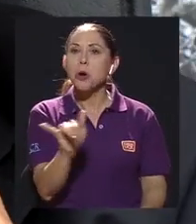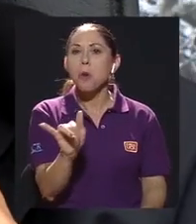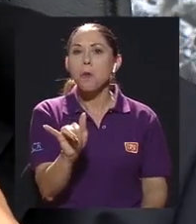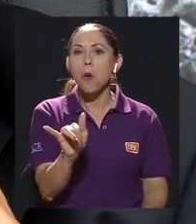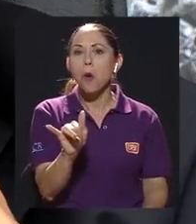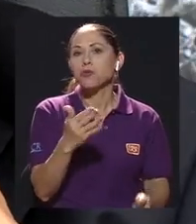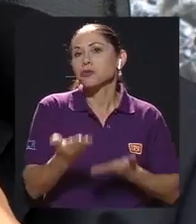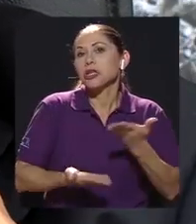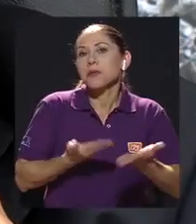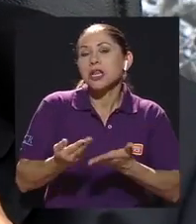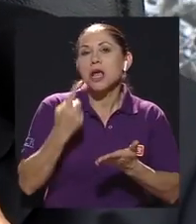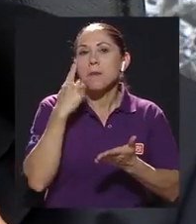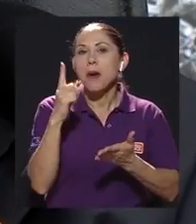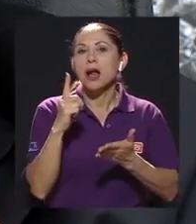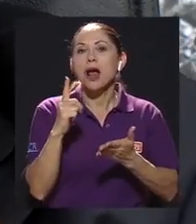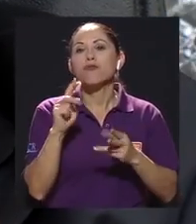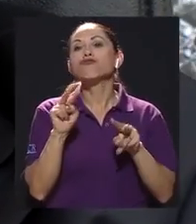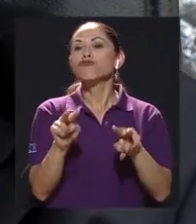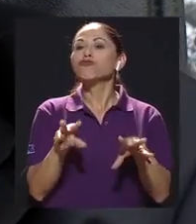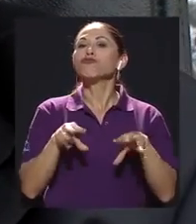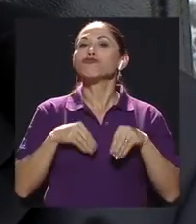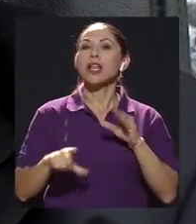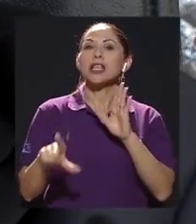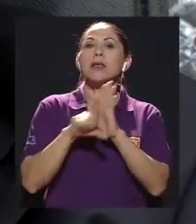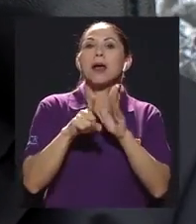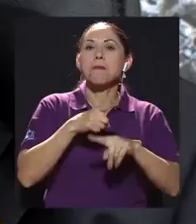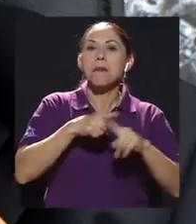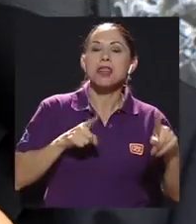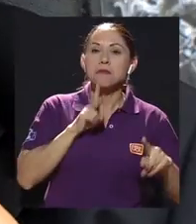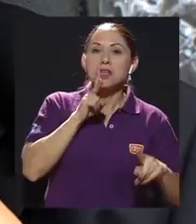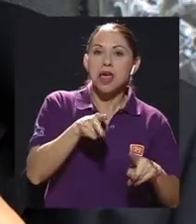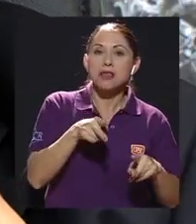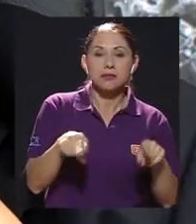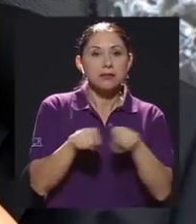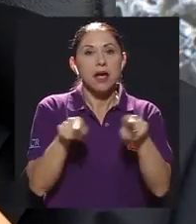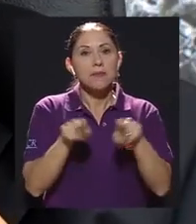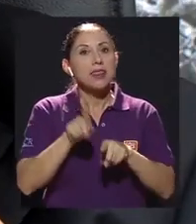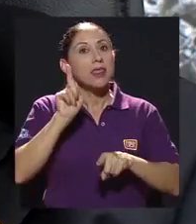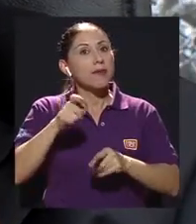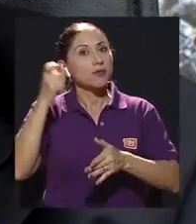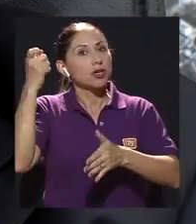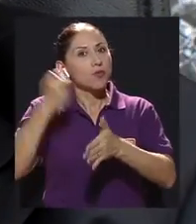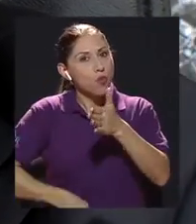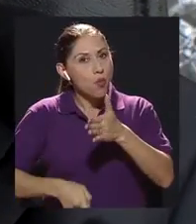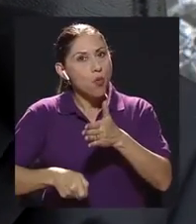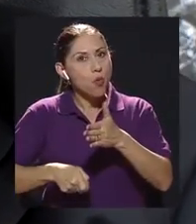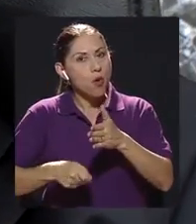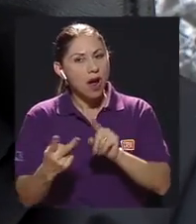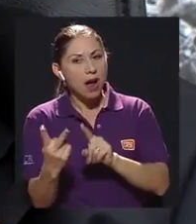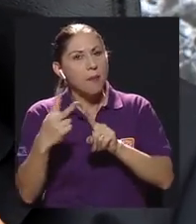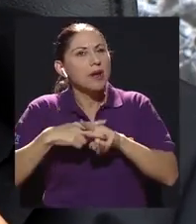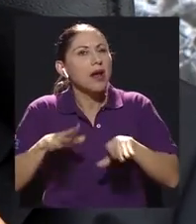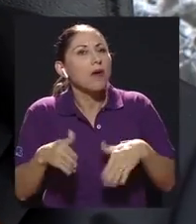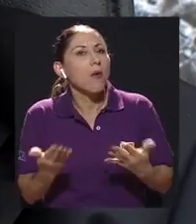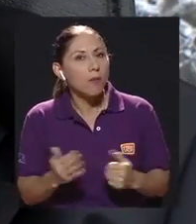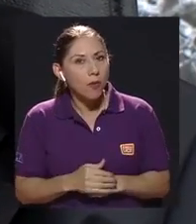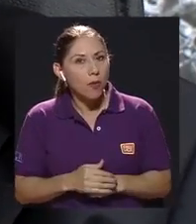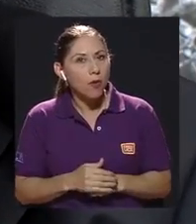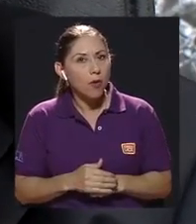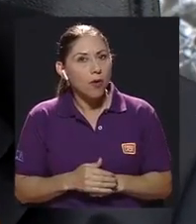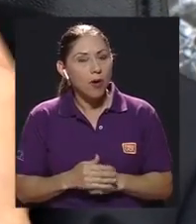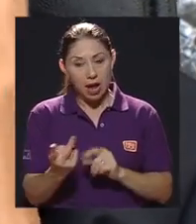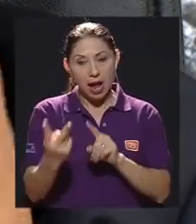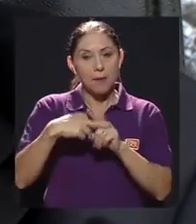servirían para legitimar medias verdades, también tenemos que ser muy rigurosos en cómo se aplican, a quiénes se les